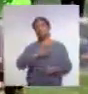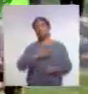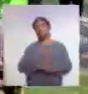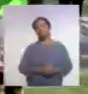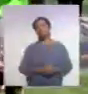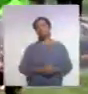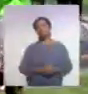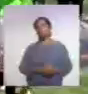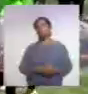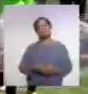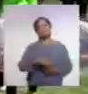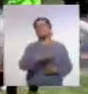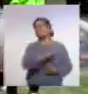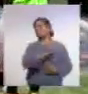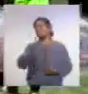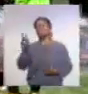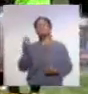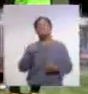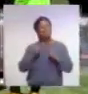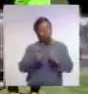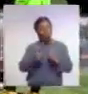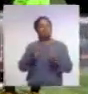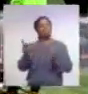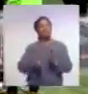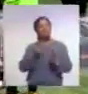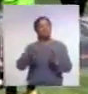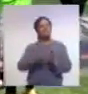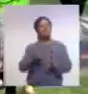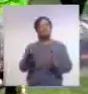como todo, no se refuerzan y pues sí, al inicio